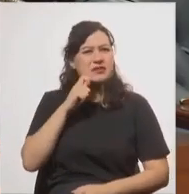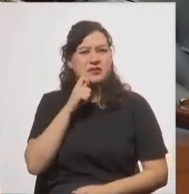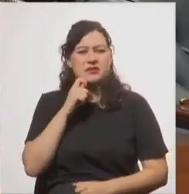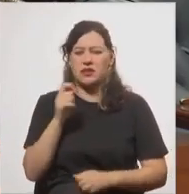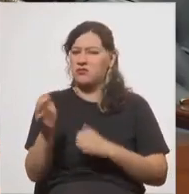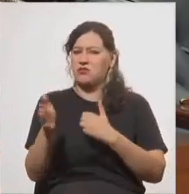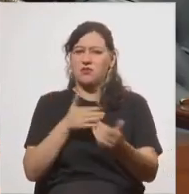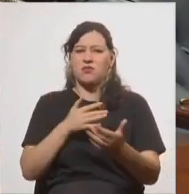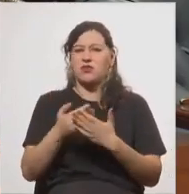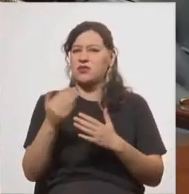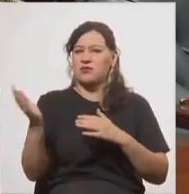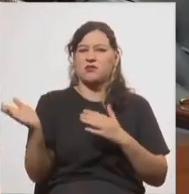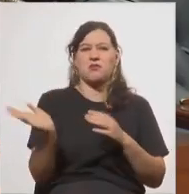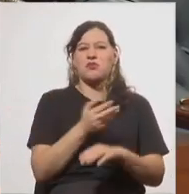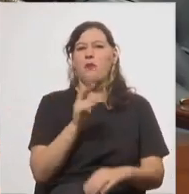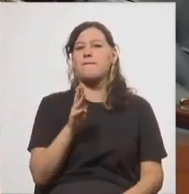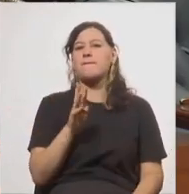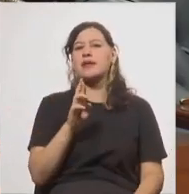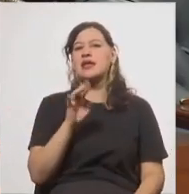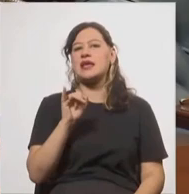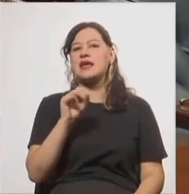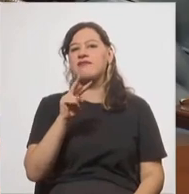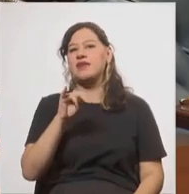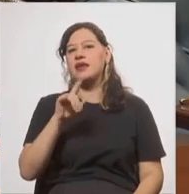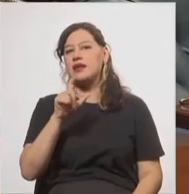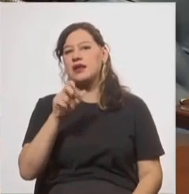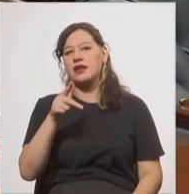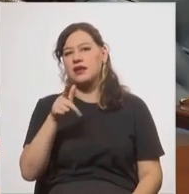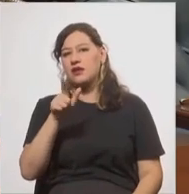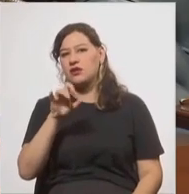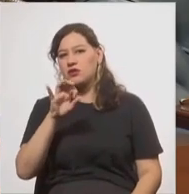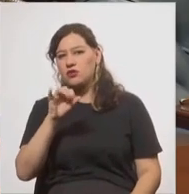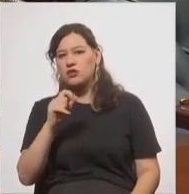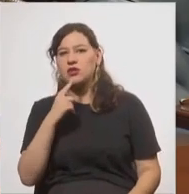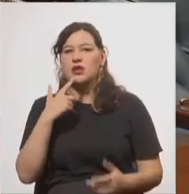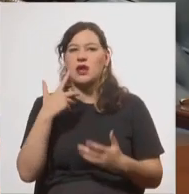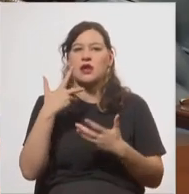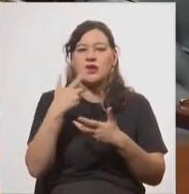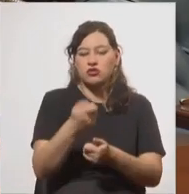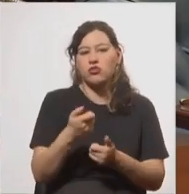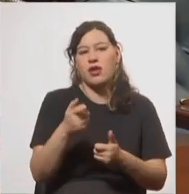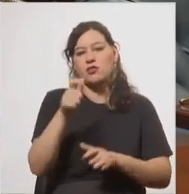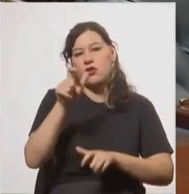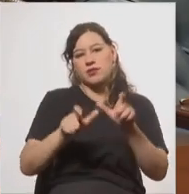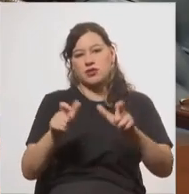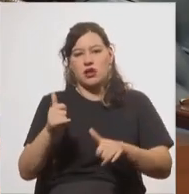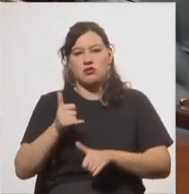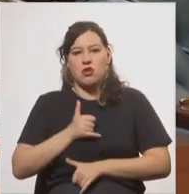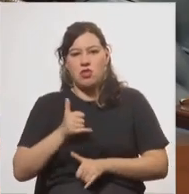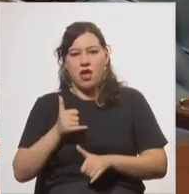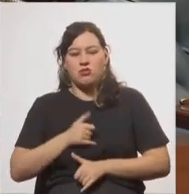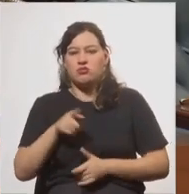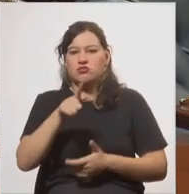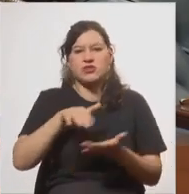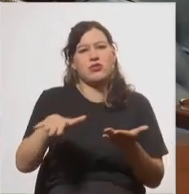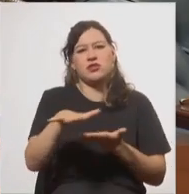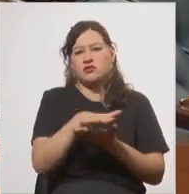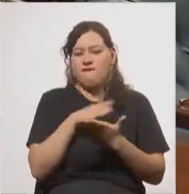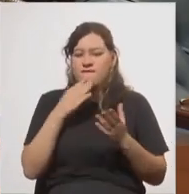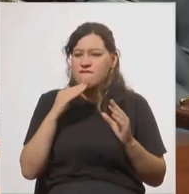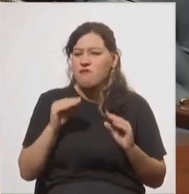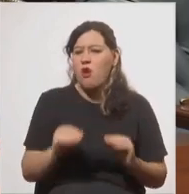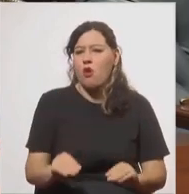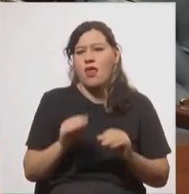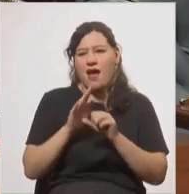algunos privilegios y favoreciendo a los soldados que se encontraban en situación de extrema vulnerabilidad.